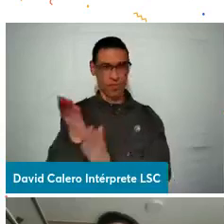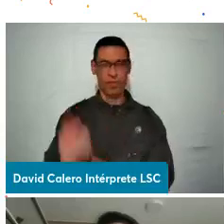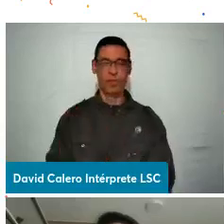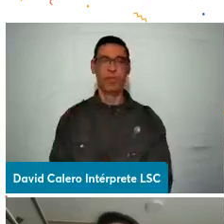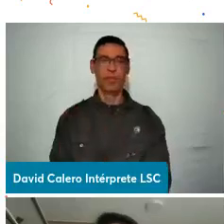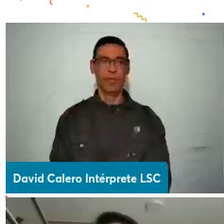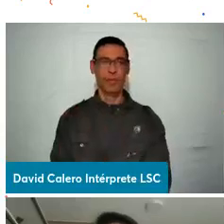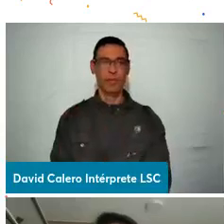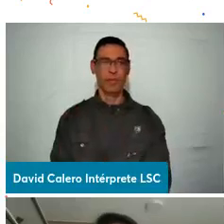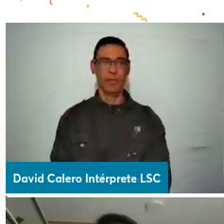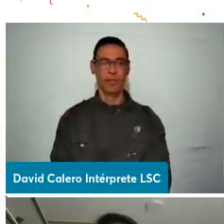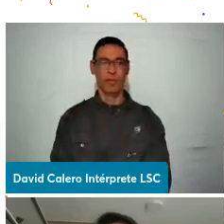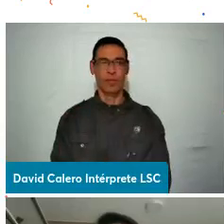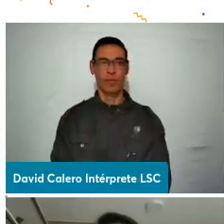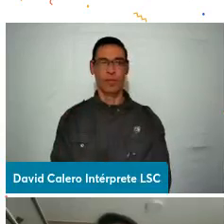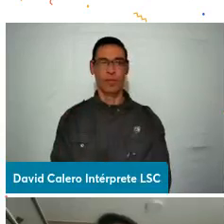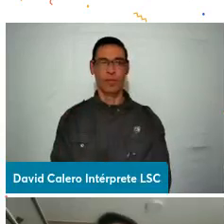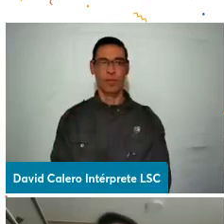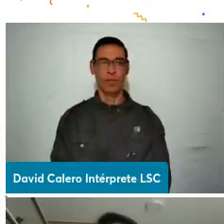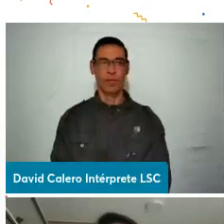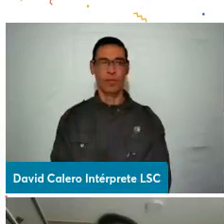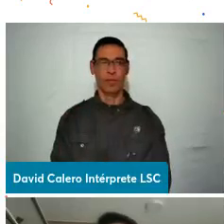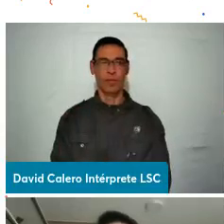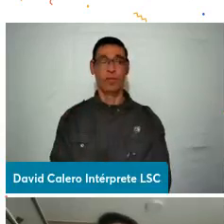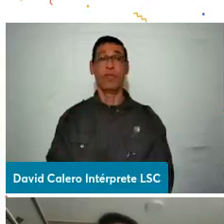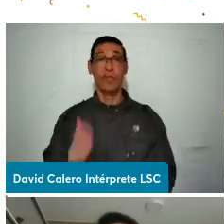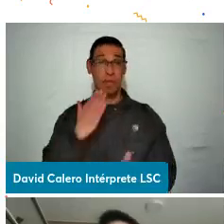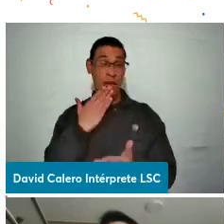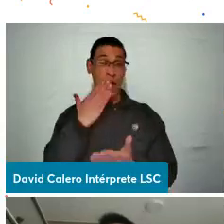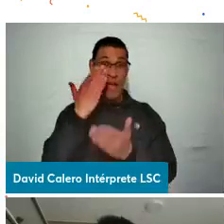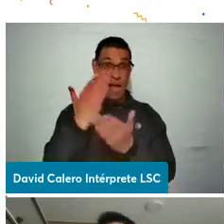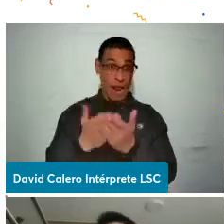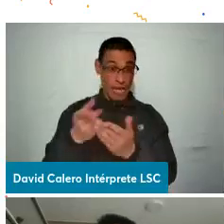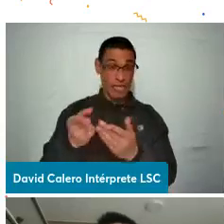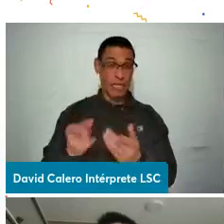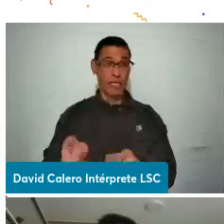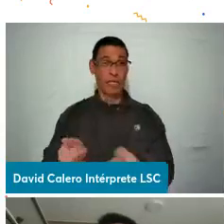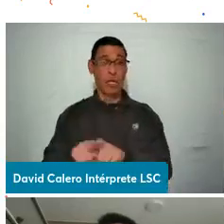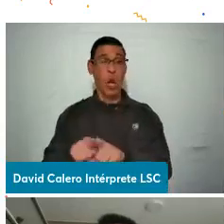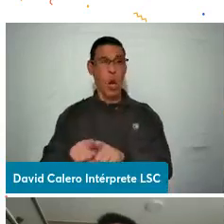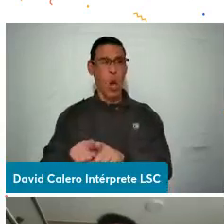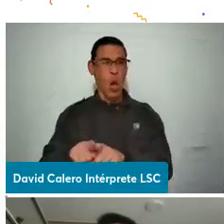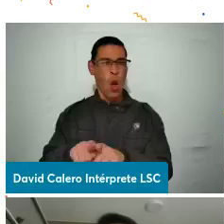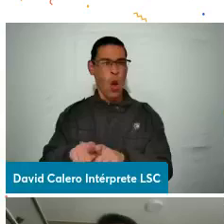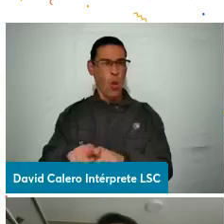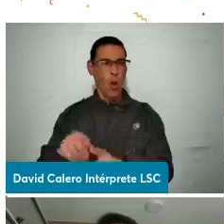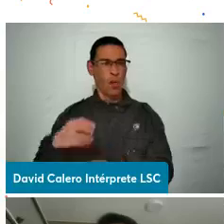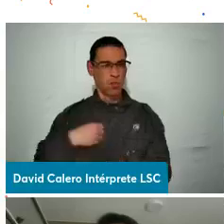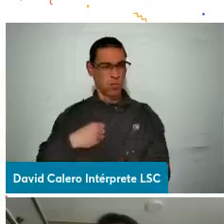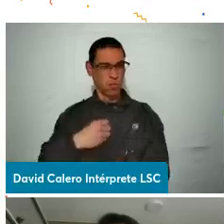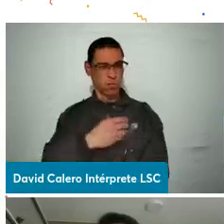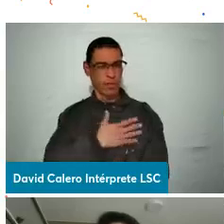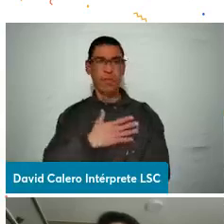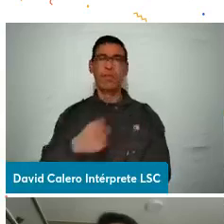Bueno, agradecer primero esta oportunidad que tuvimos de poder